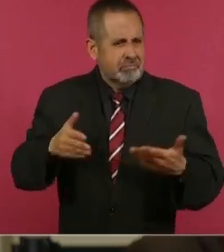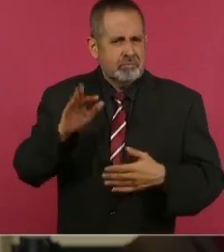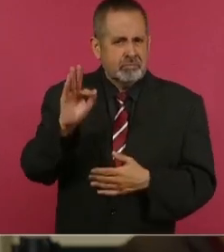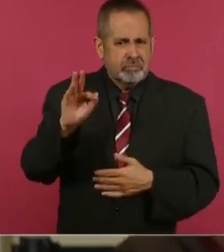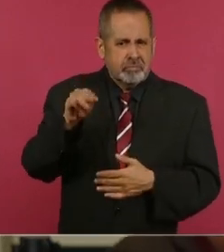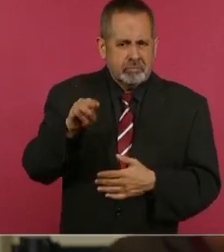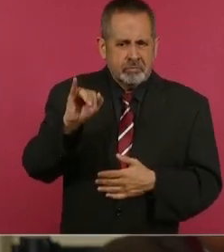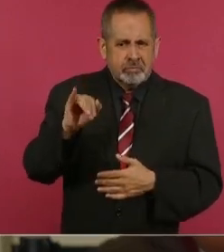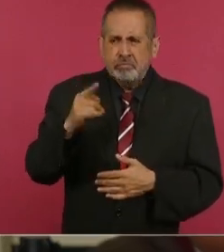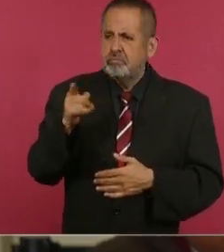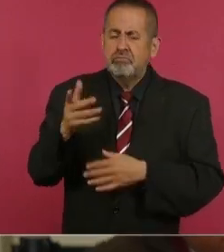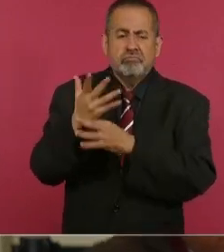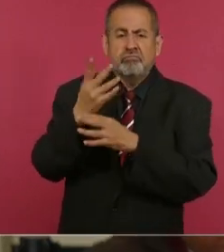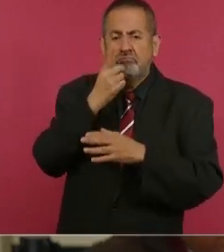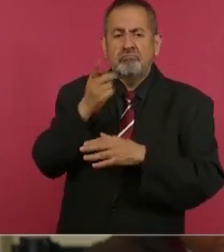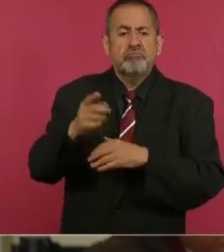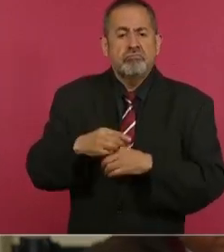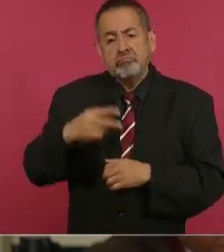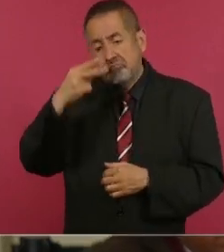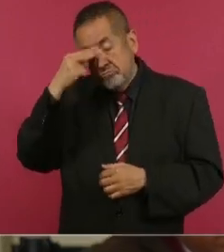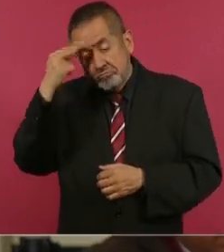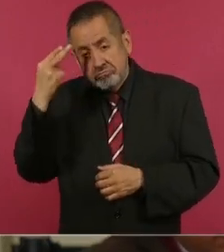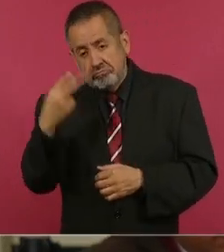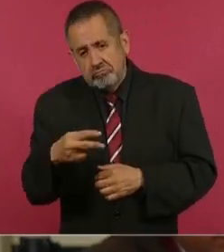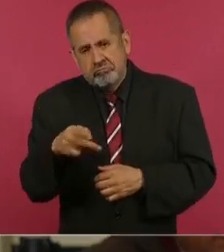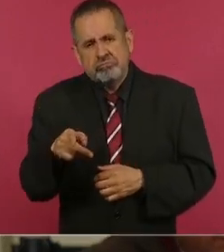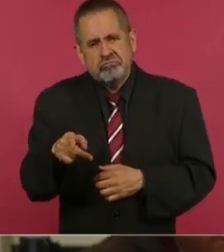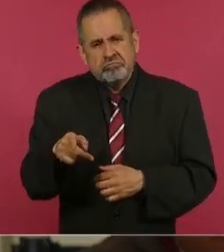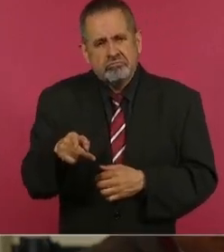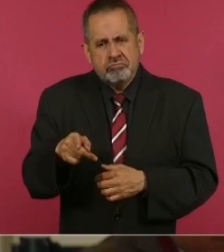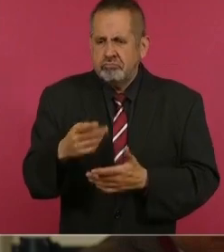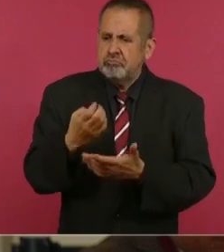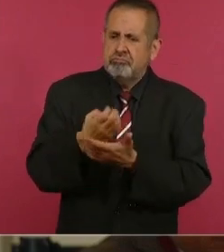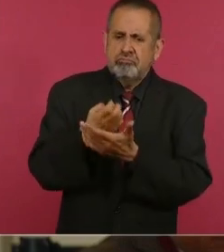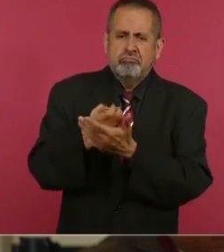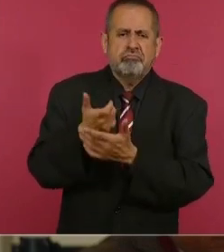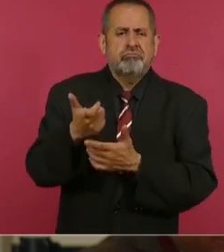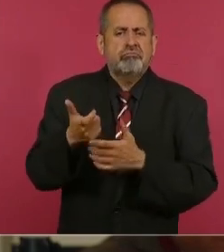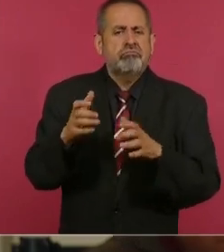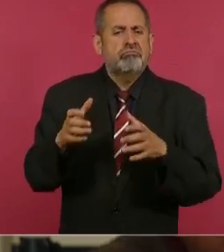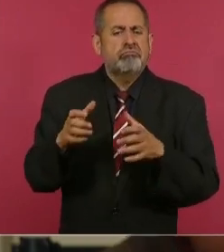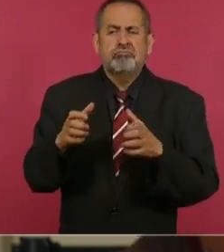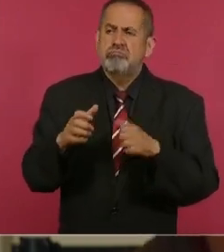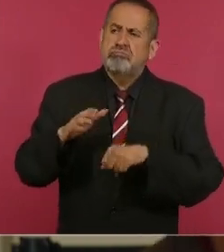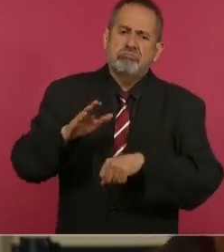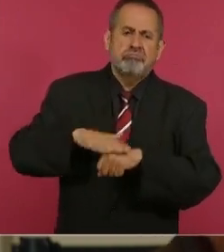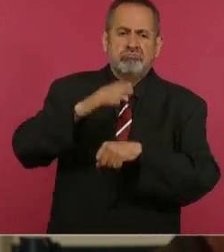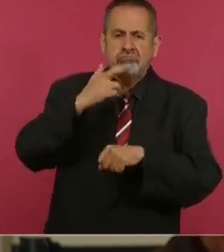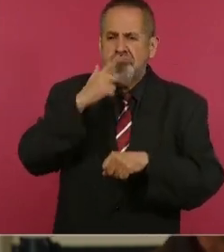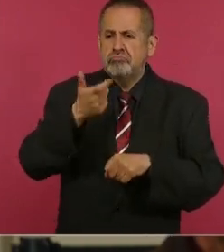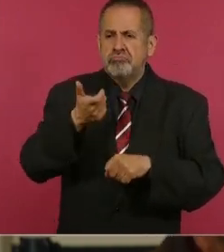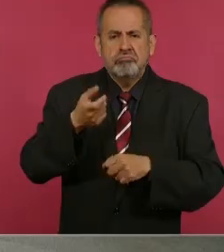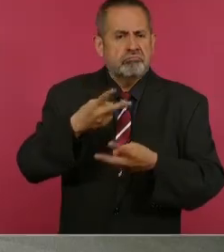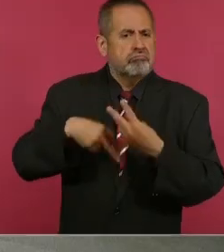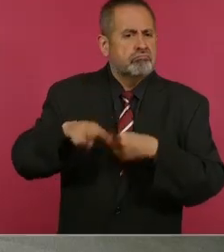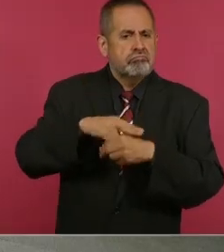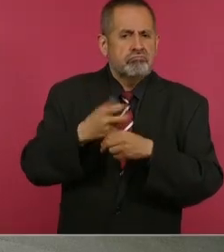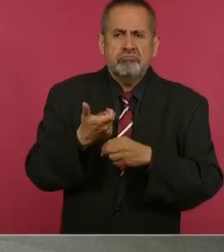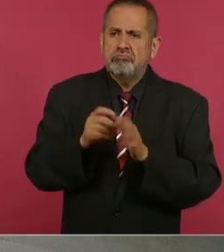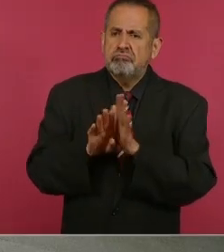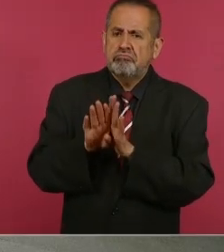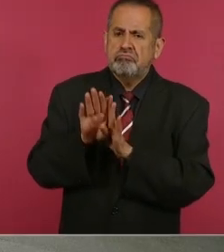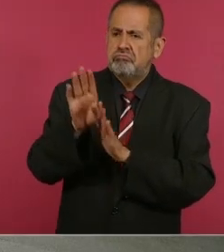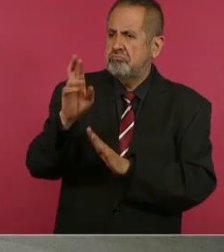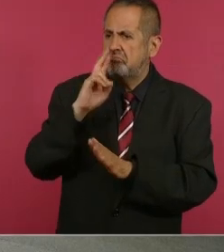Monetario Internacional el que lo diga, habla de que México es la economía con mayor crecimiento,